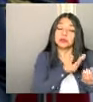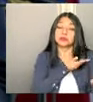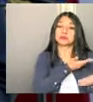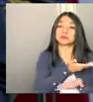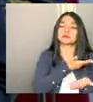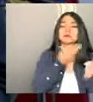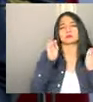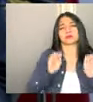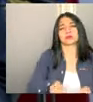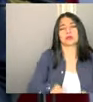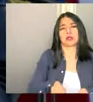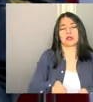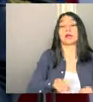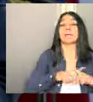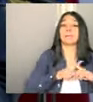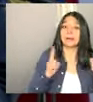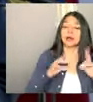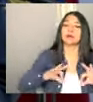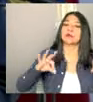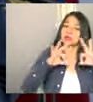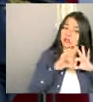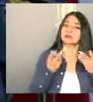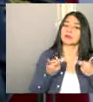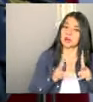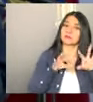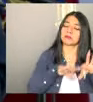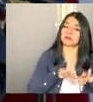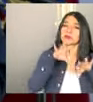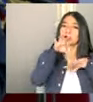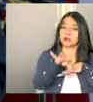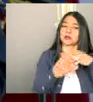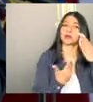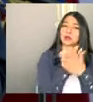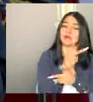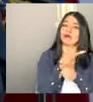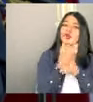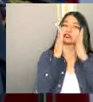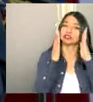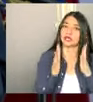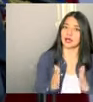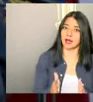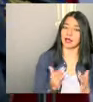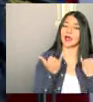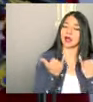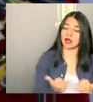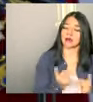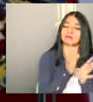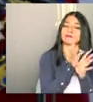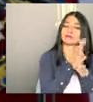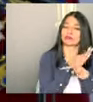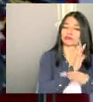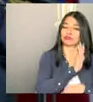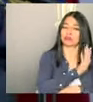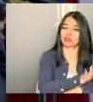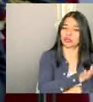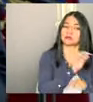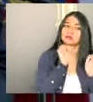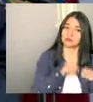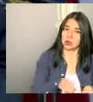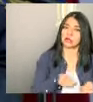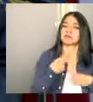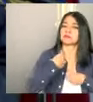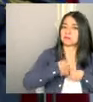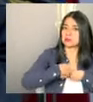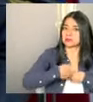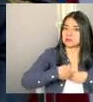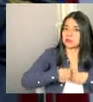podría hacer bajo una transición también. Los concejales que en este momento están en funciones, que evidentemente lleven su